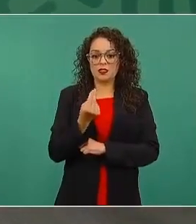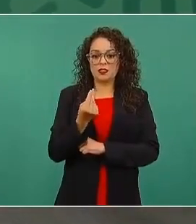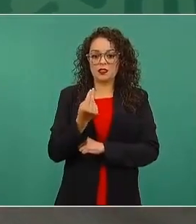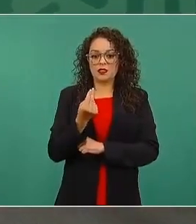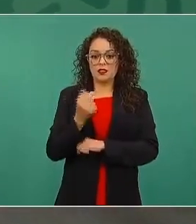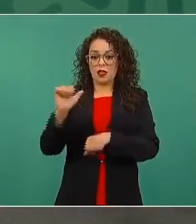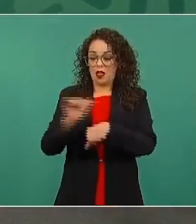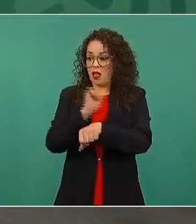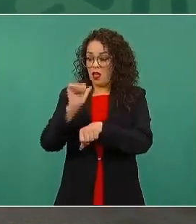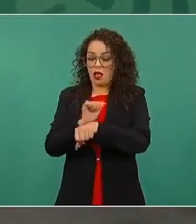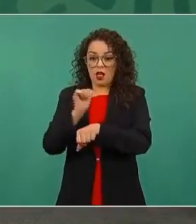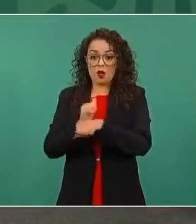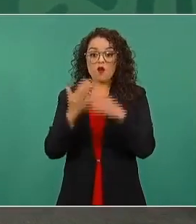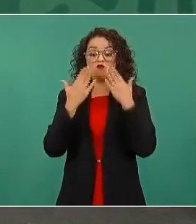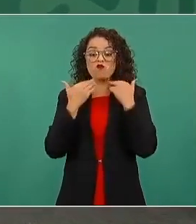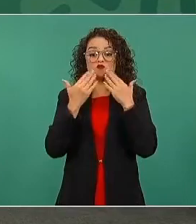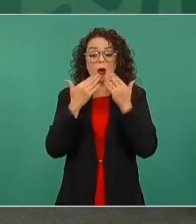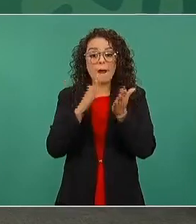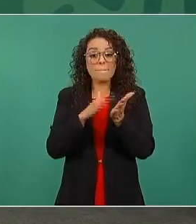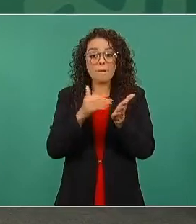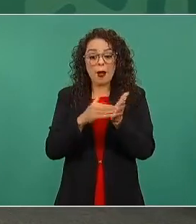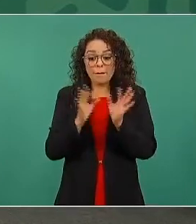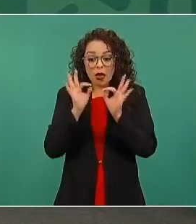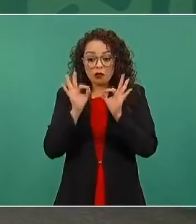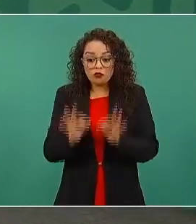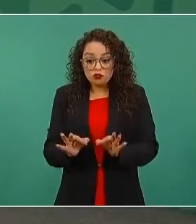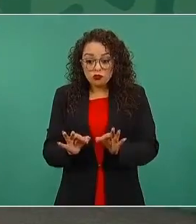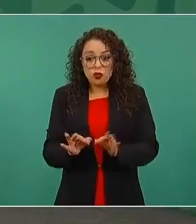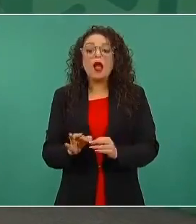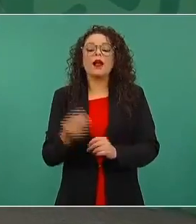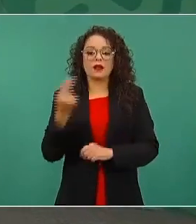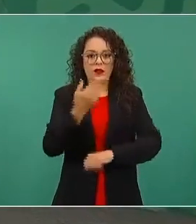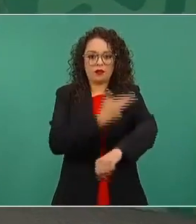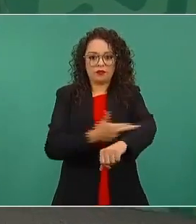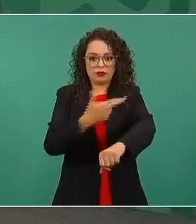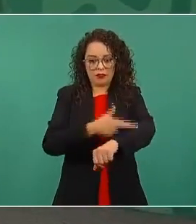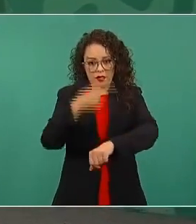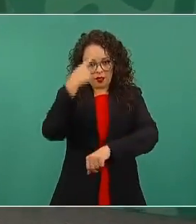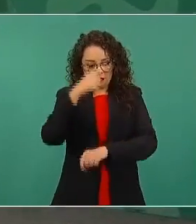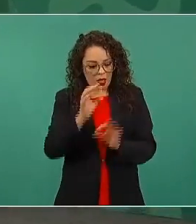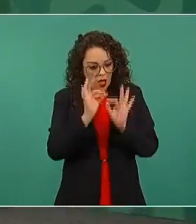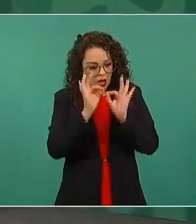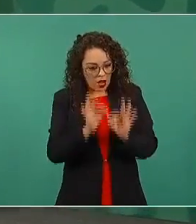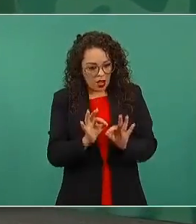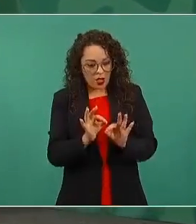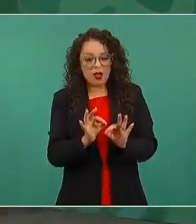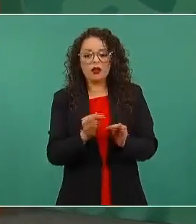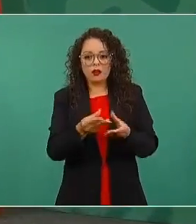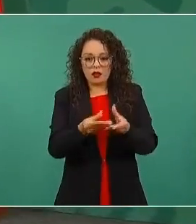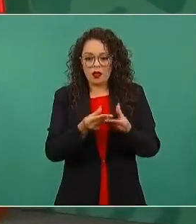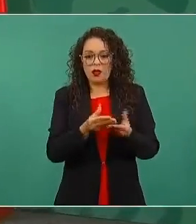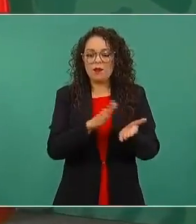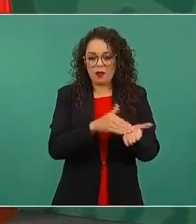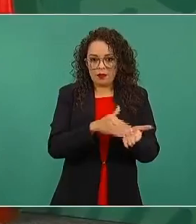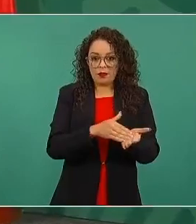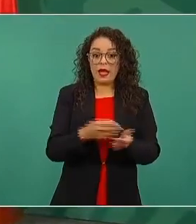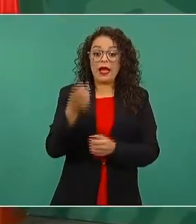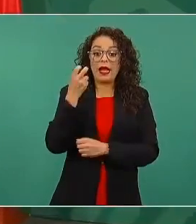papeles y ese dinero va a quedar en estados como